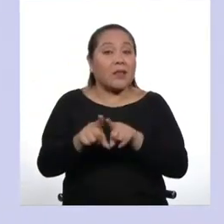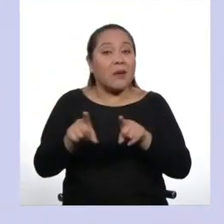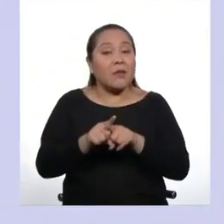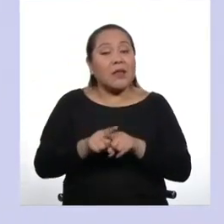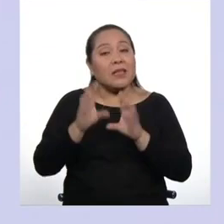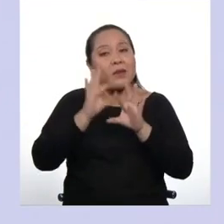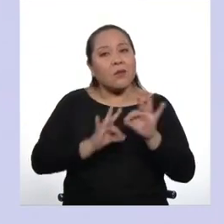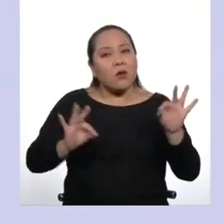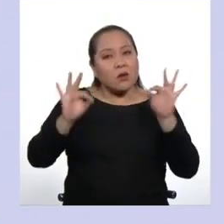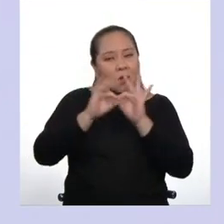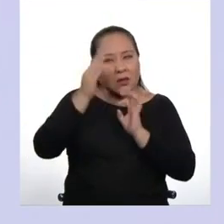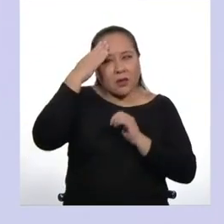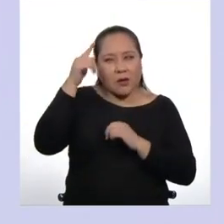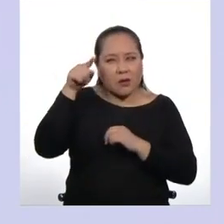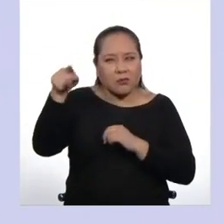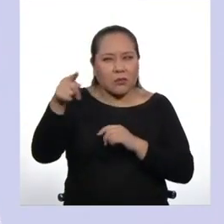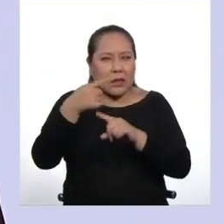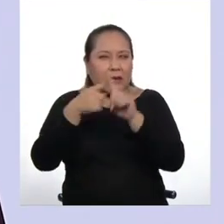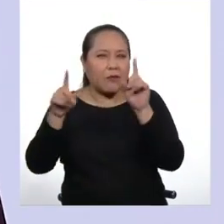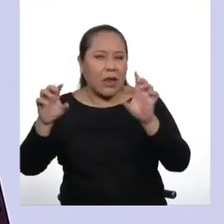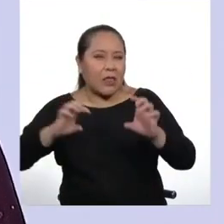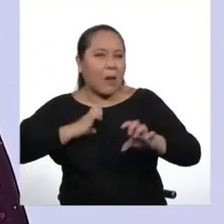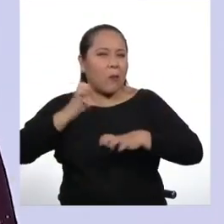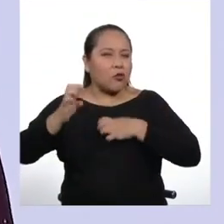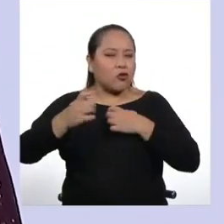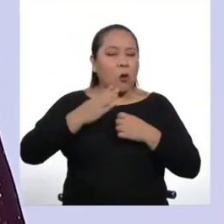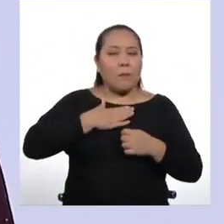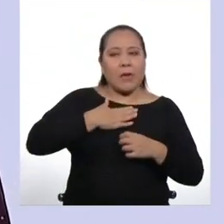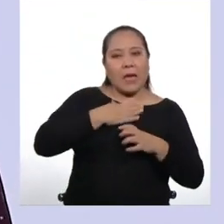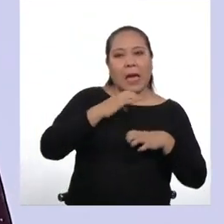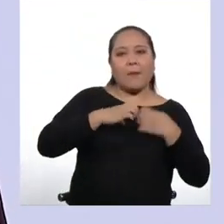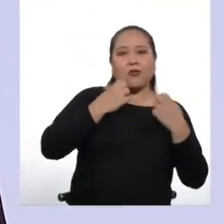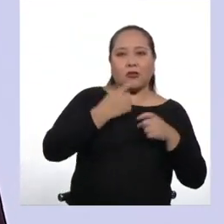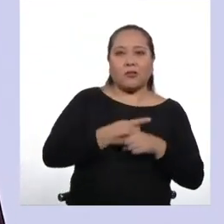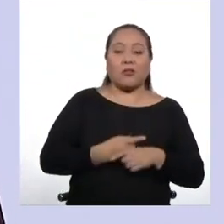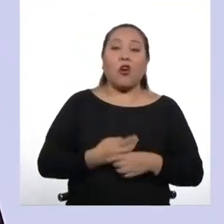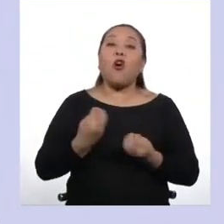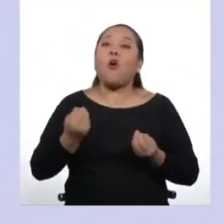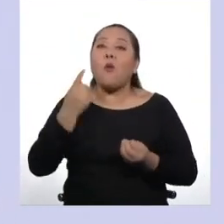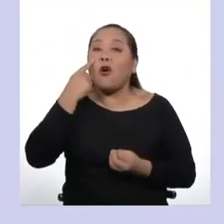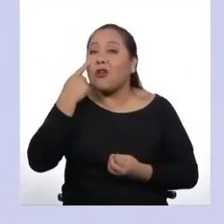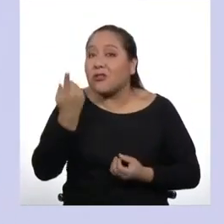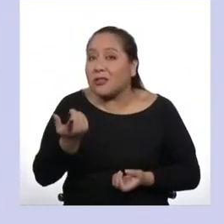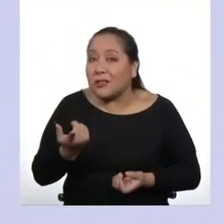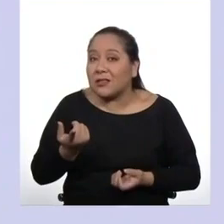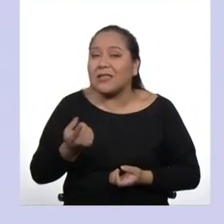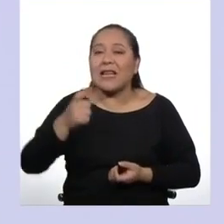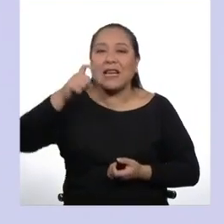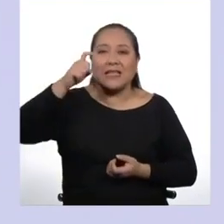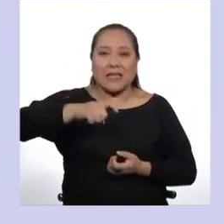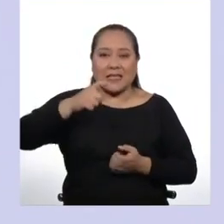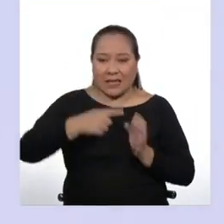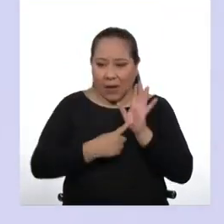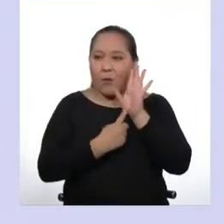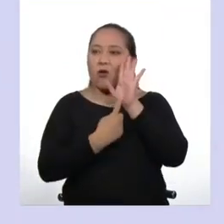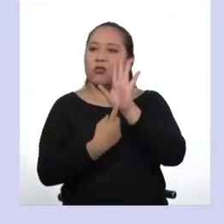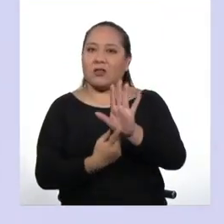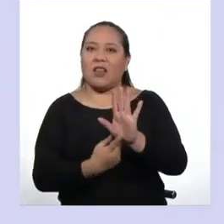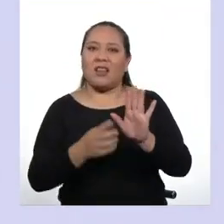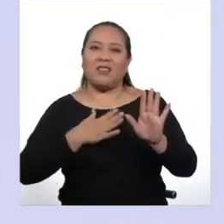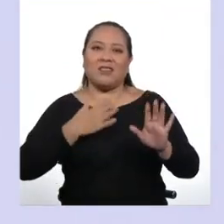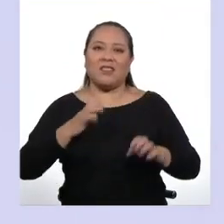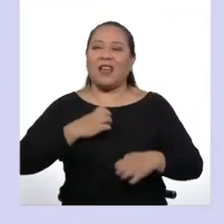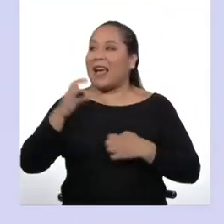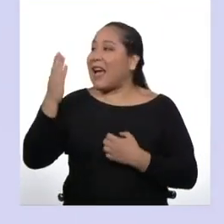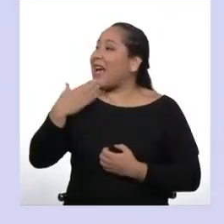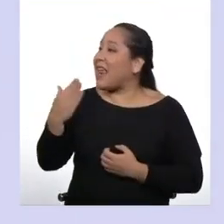nos diferenciamos en emociones. Y esto solo lo conoceremos si mostramos estas emociones. Muchas